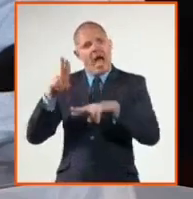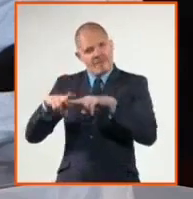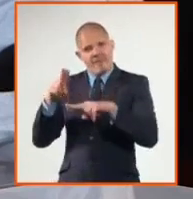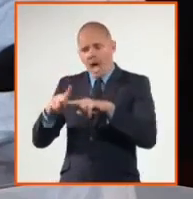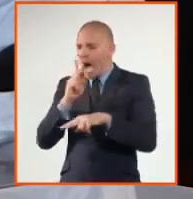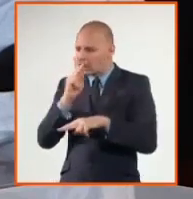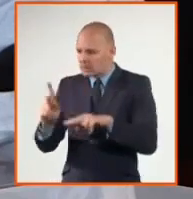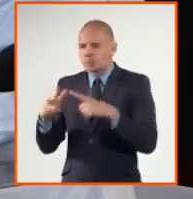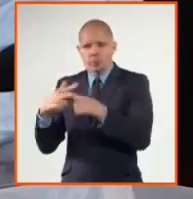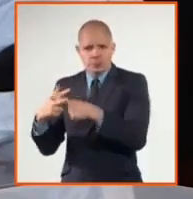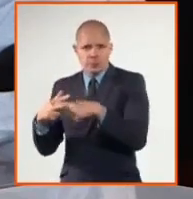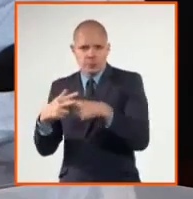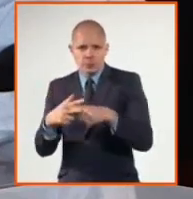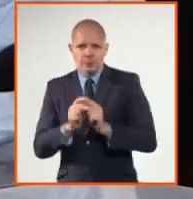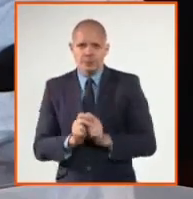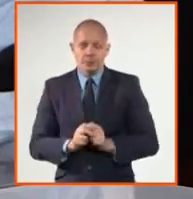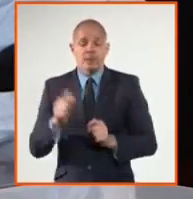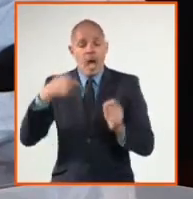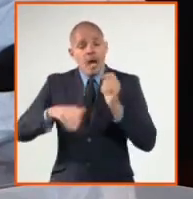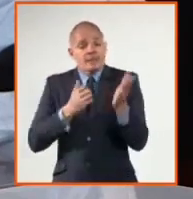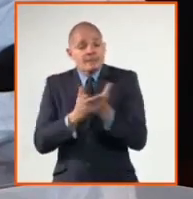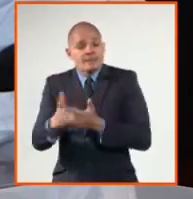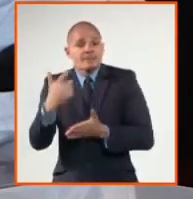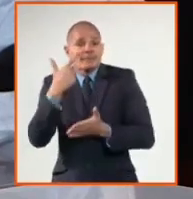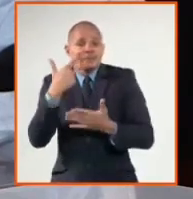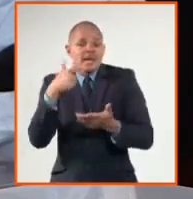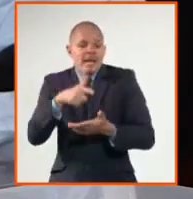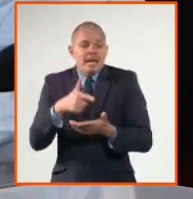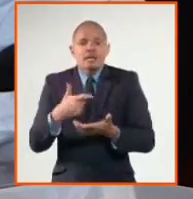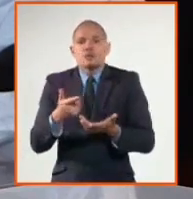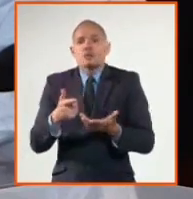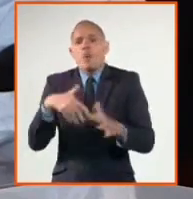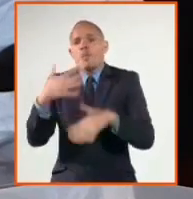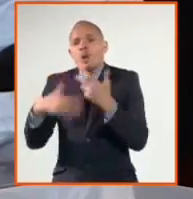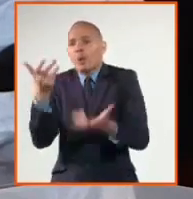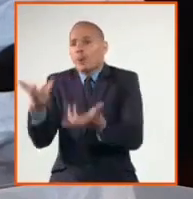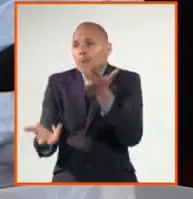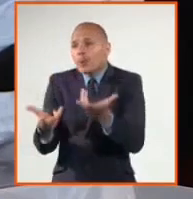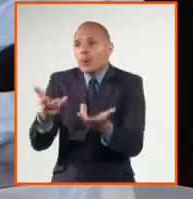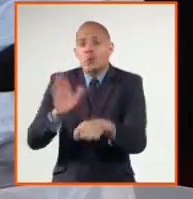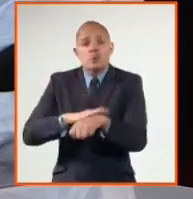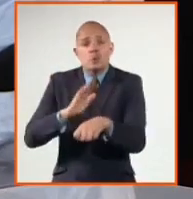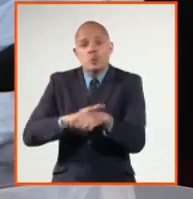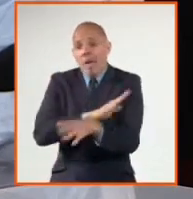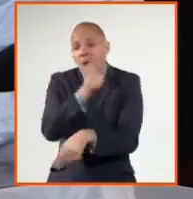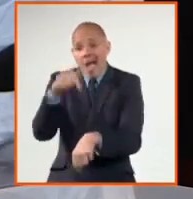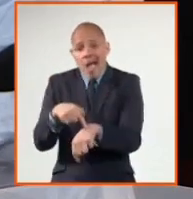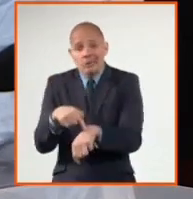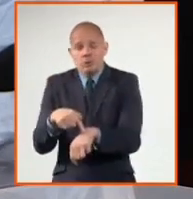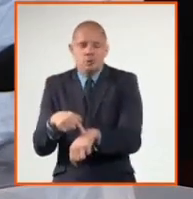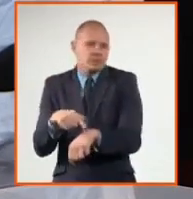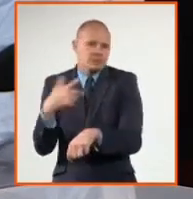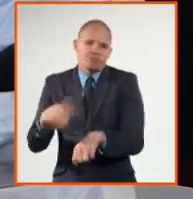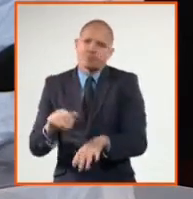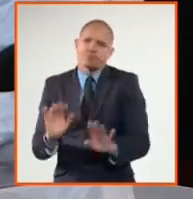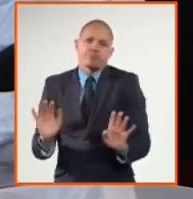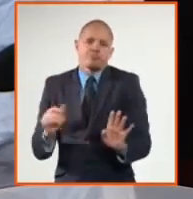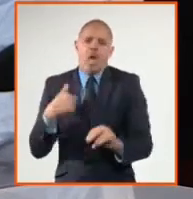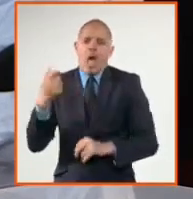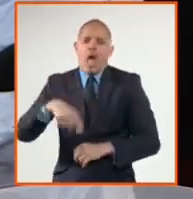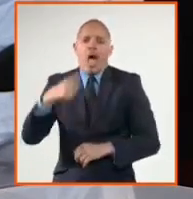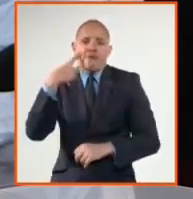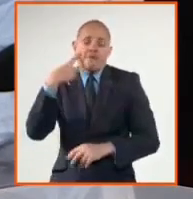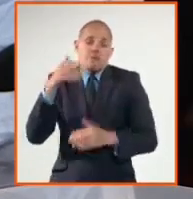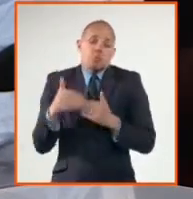seguimos estudiando la causa que ha provocado esta avería hay que decir que hay que trabajar